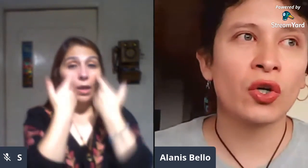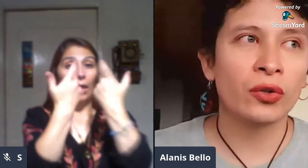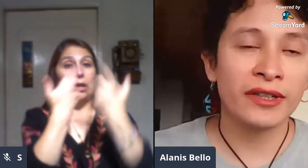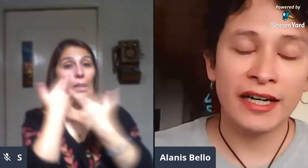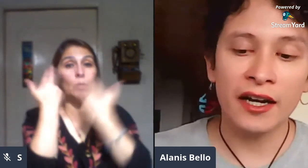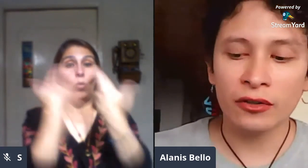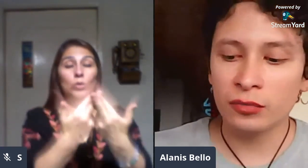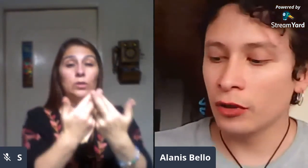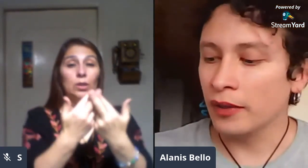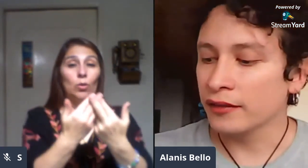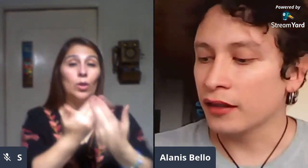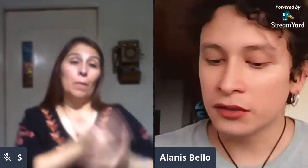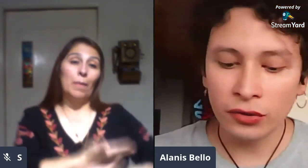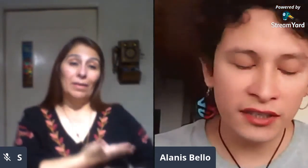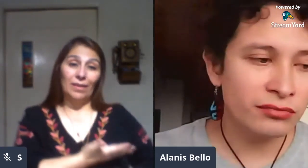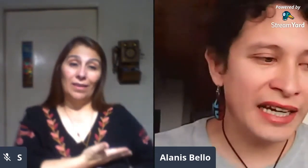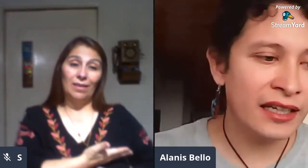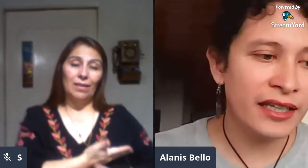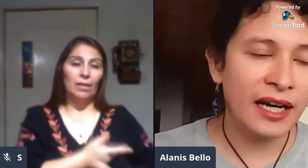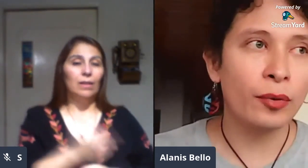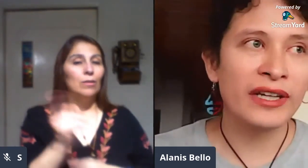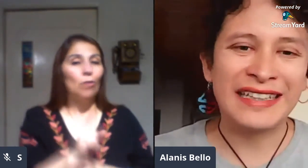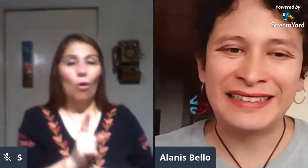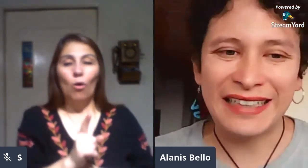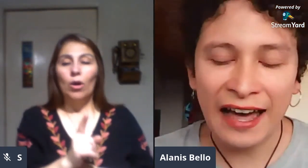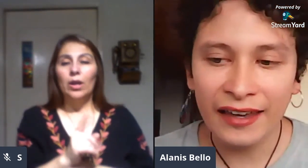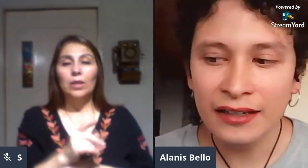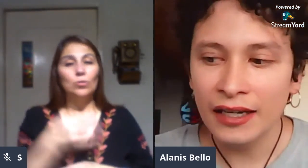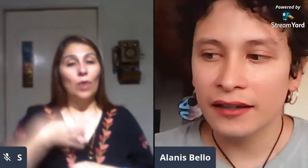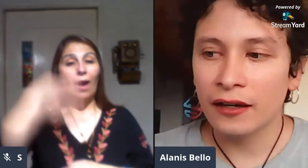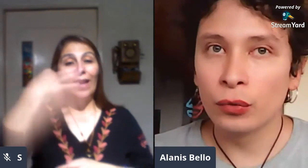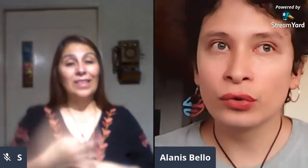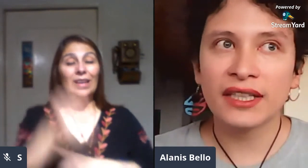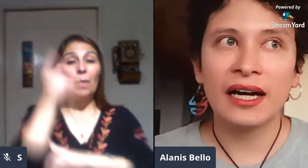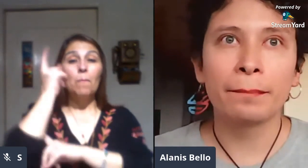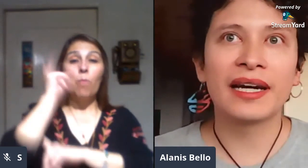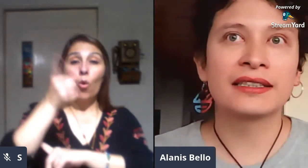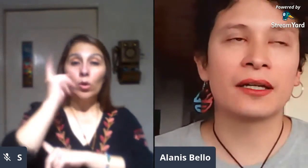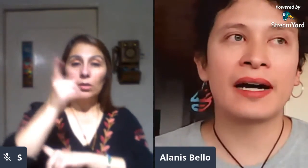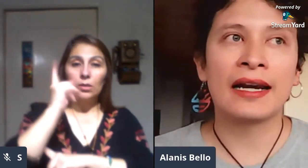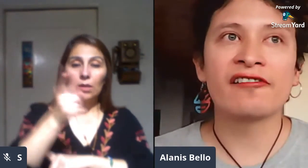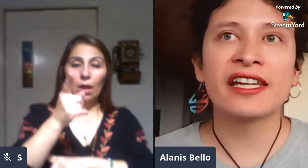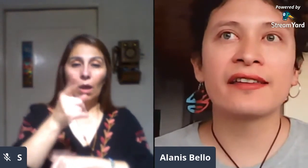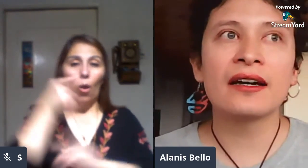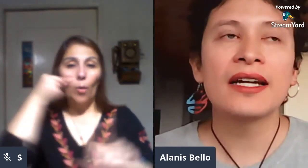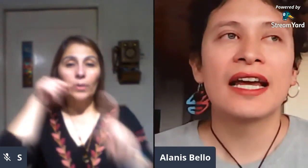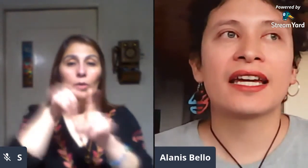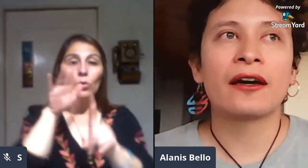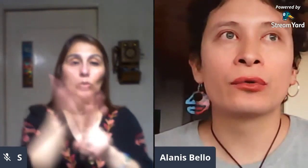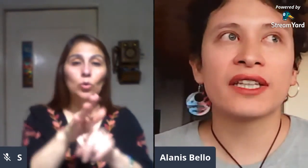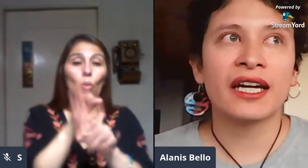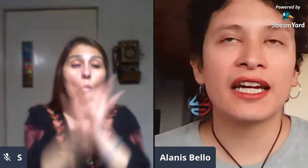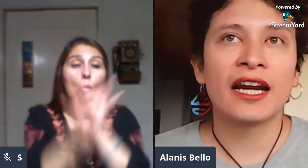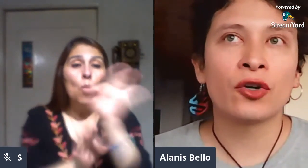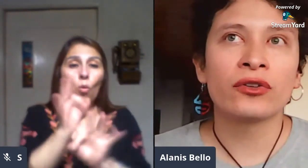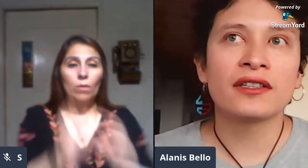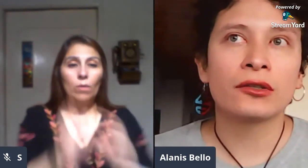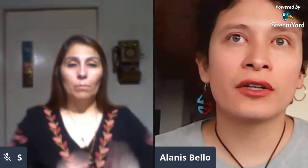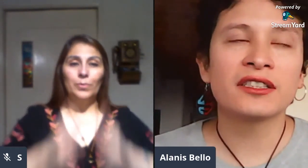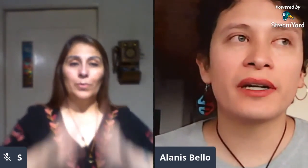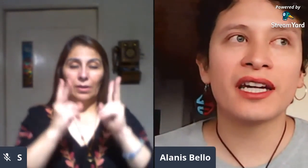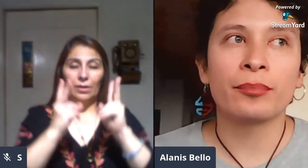sino es todo lo contrario, como lo planteaba Sonia, es una ética politizada que busca preservar la vida y que busca